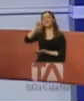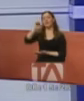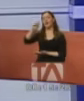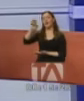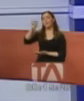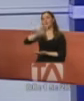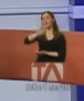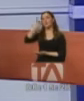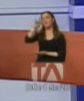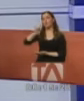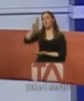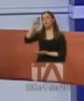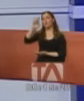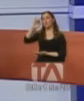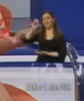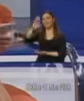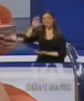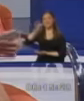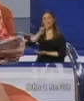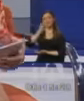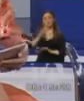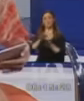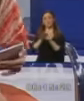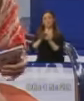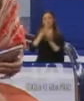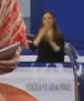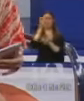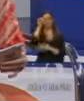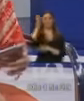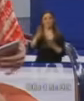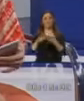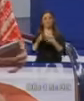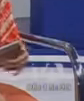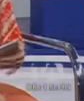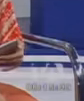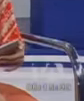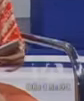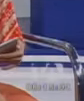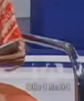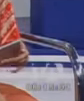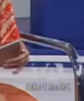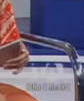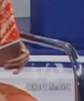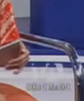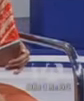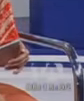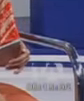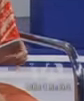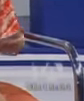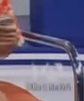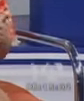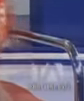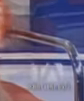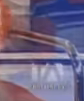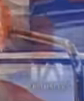urbanista. Señora. Gracias por habernos acompañado en esta mañana y por su opinión. Vamos a una pausa y enseguida volvemos con los deportes. Gracias por su sintonía.